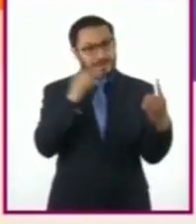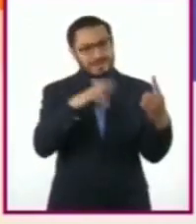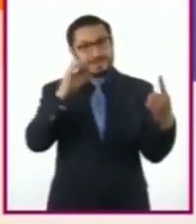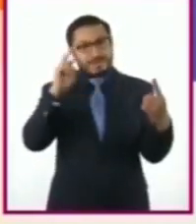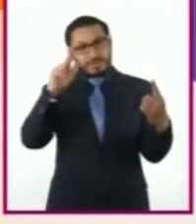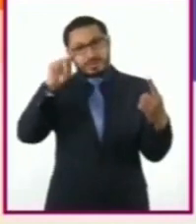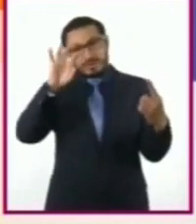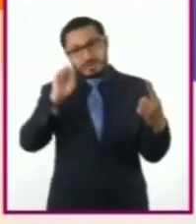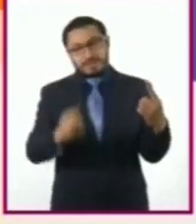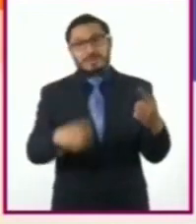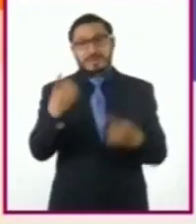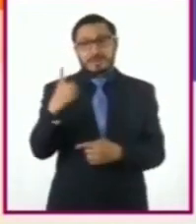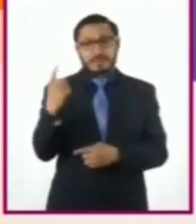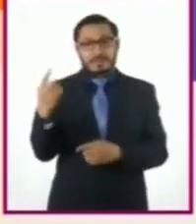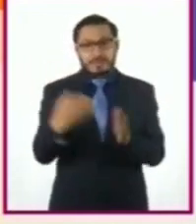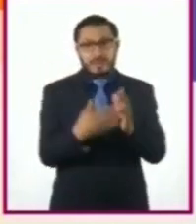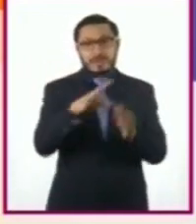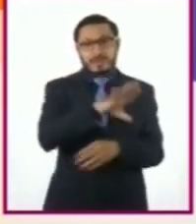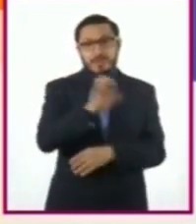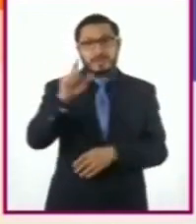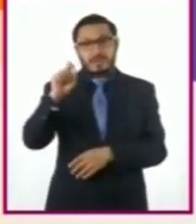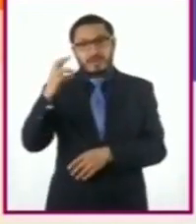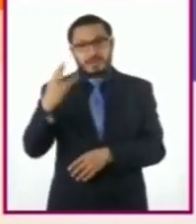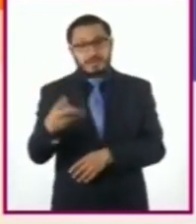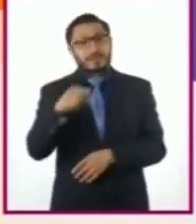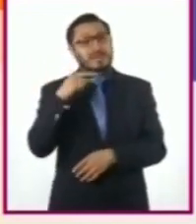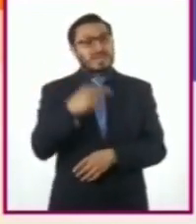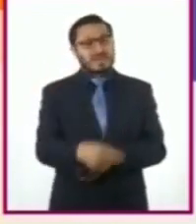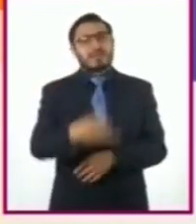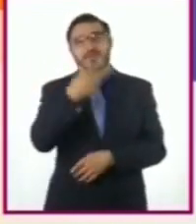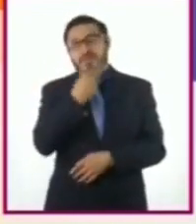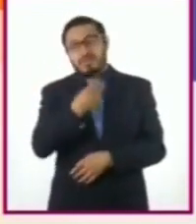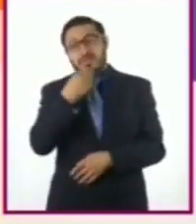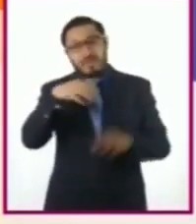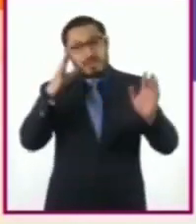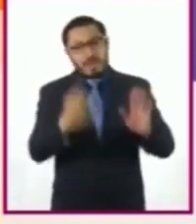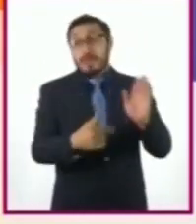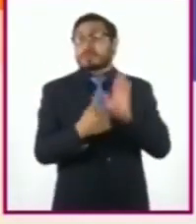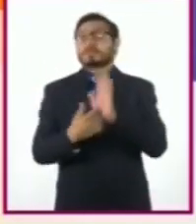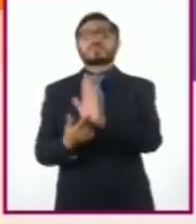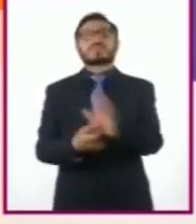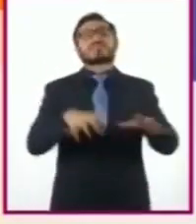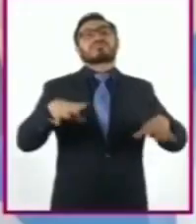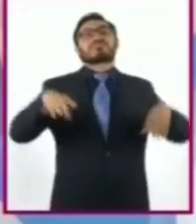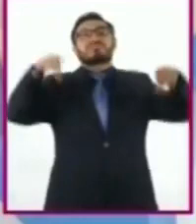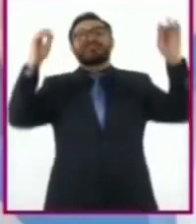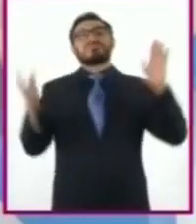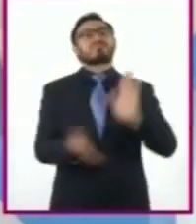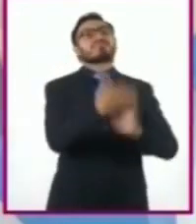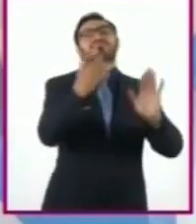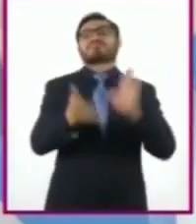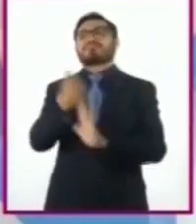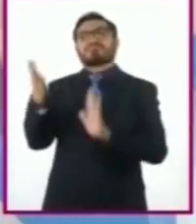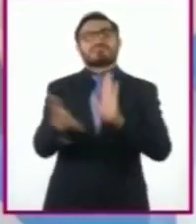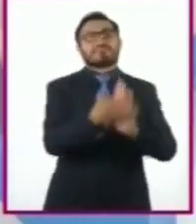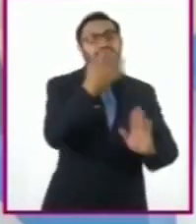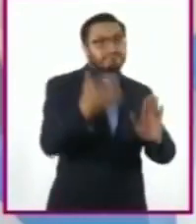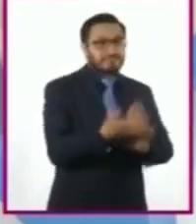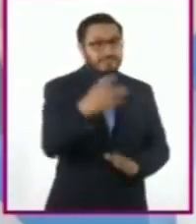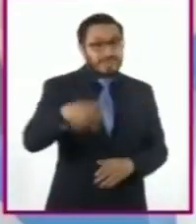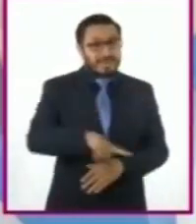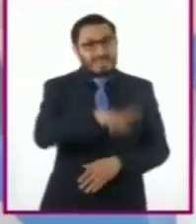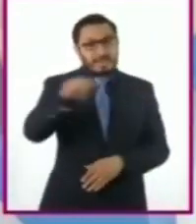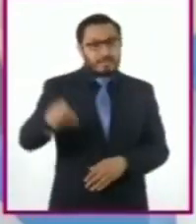1523, el conquistador ya puede mostrarle sus palacios en construcción. Y en octubre